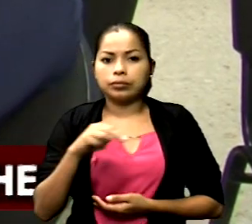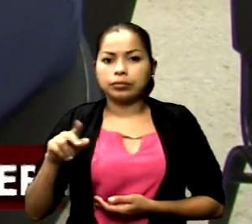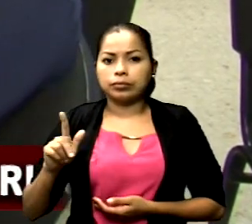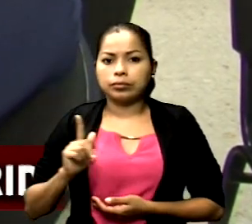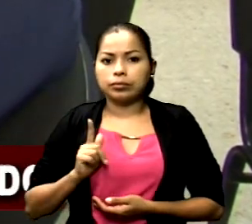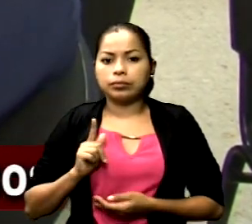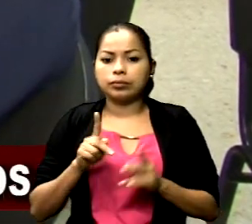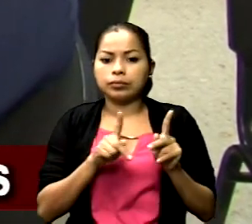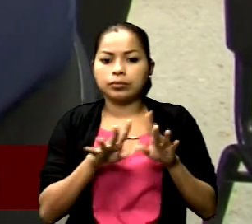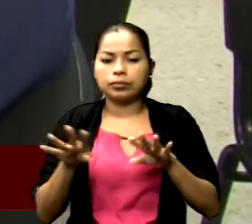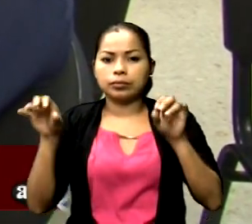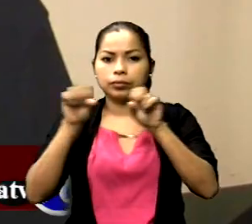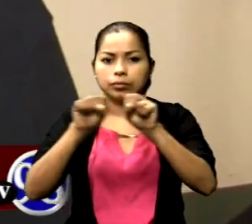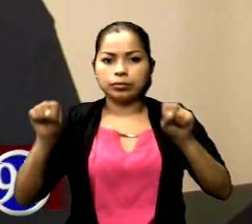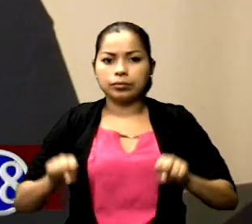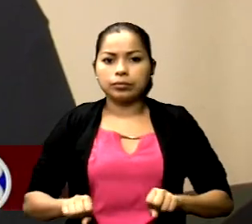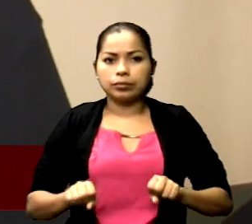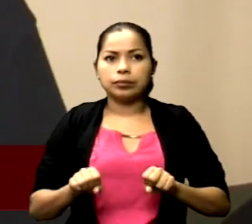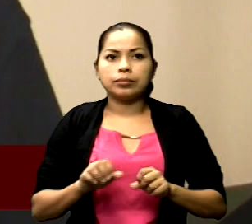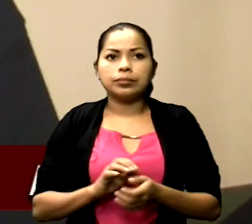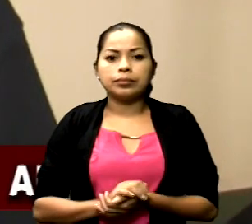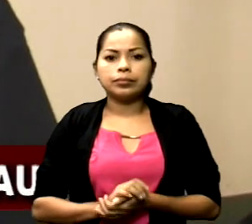en el plan de capacitación que está